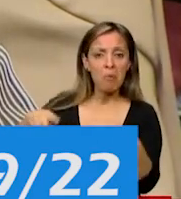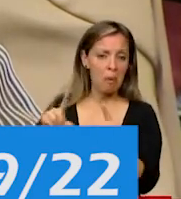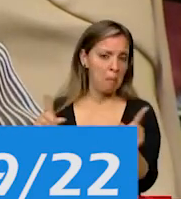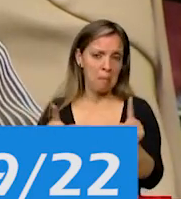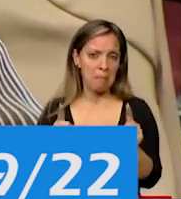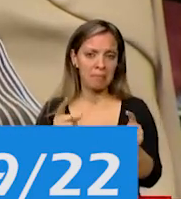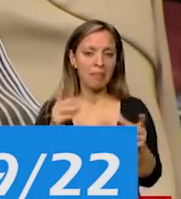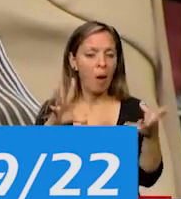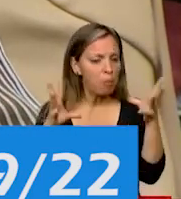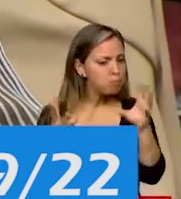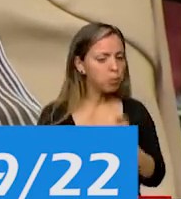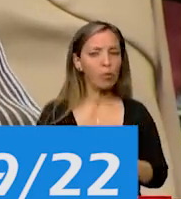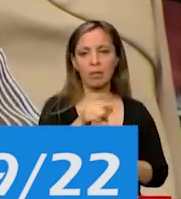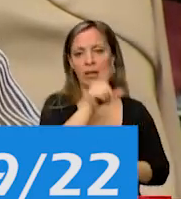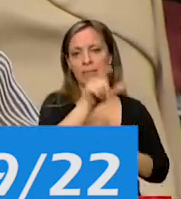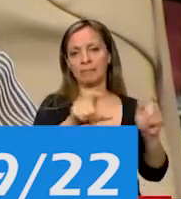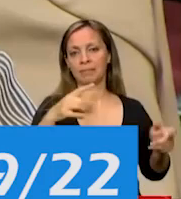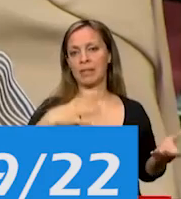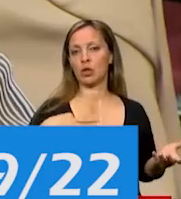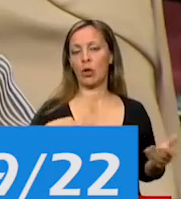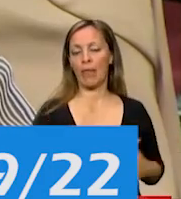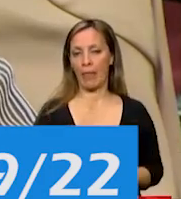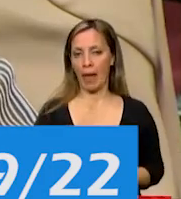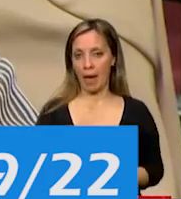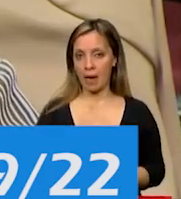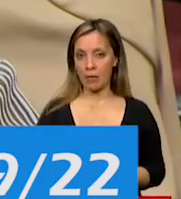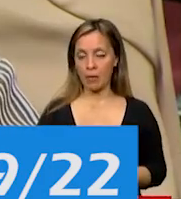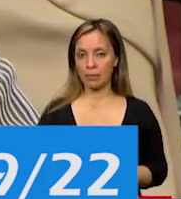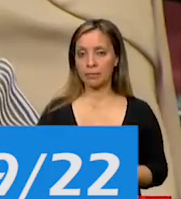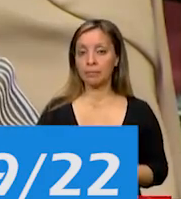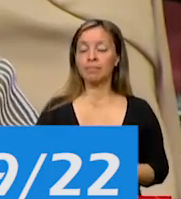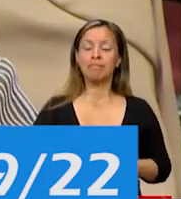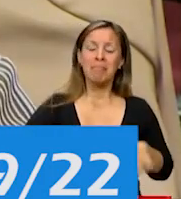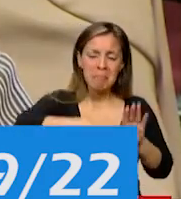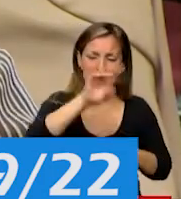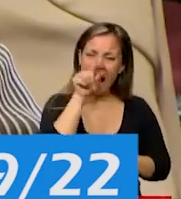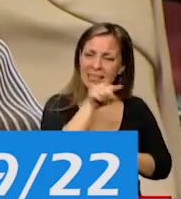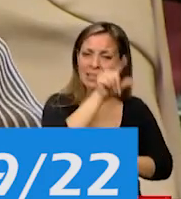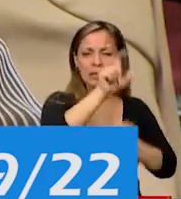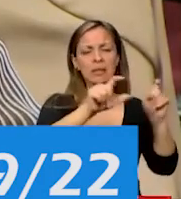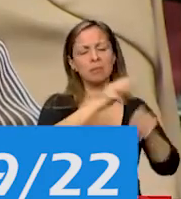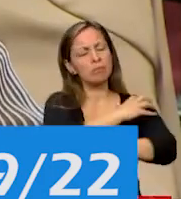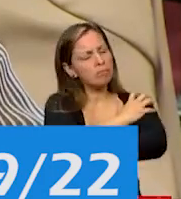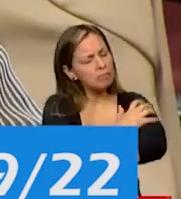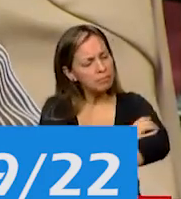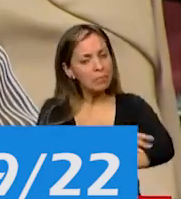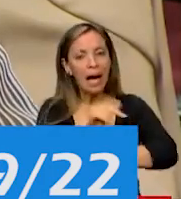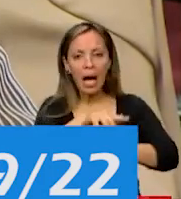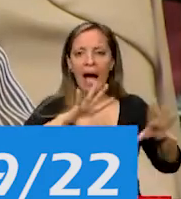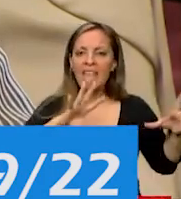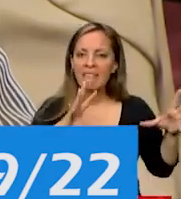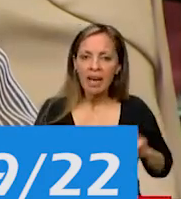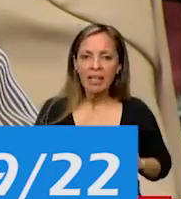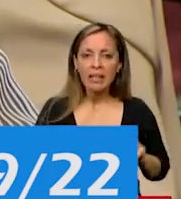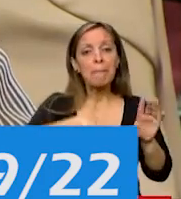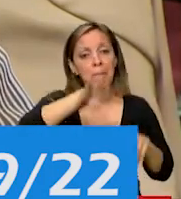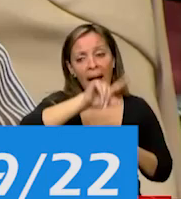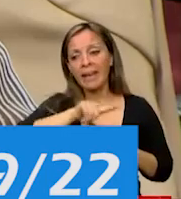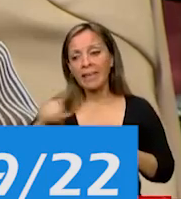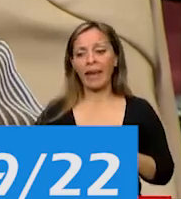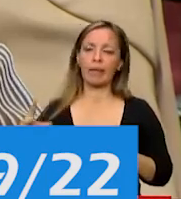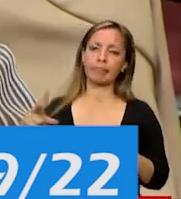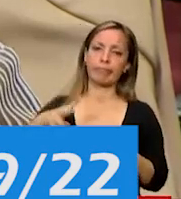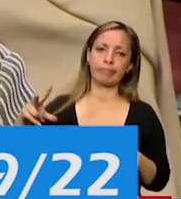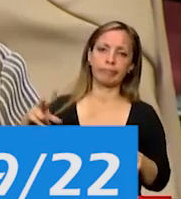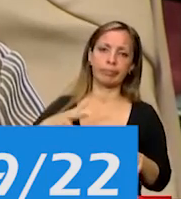tiene menos. Afecta mucho más al pobre que al que tiene una posición económica